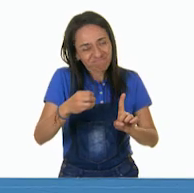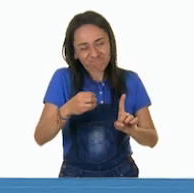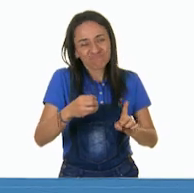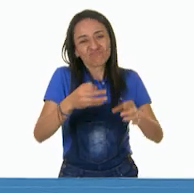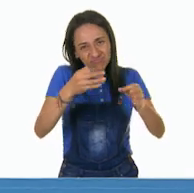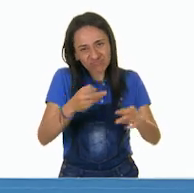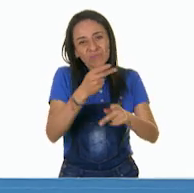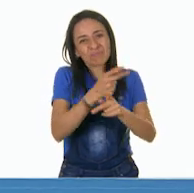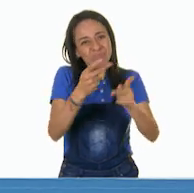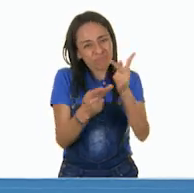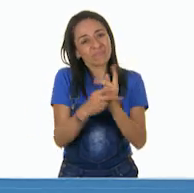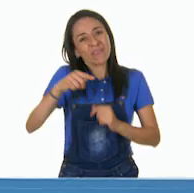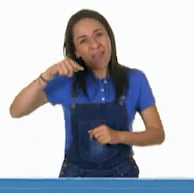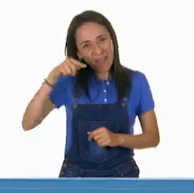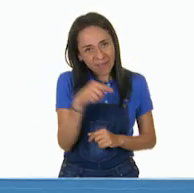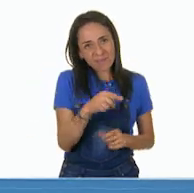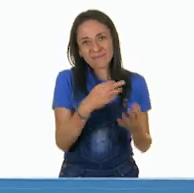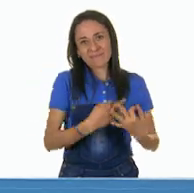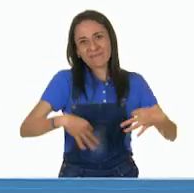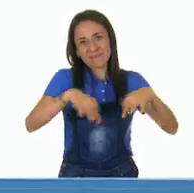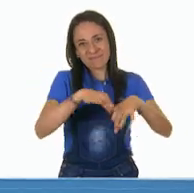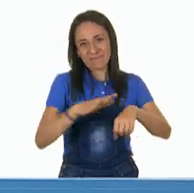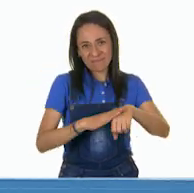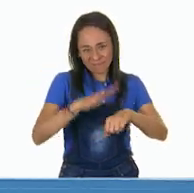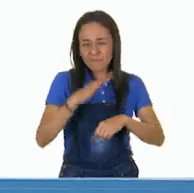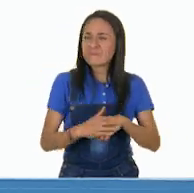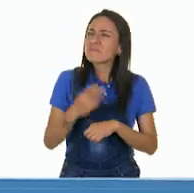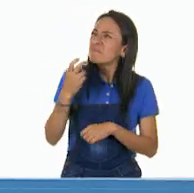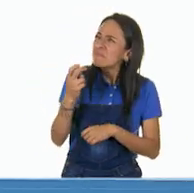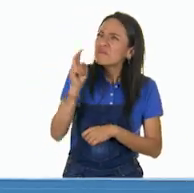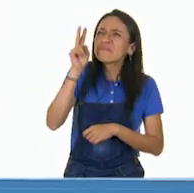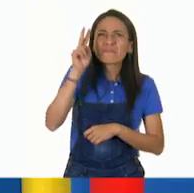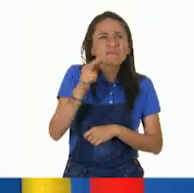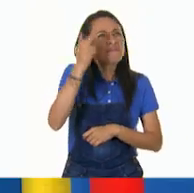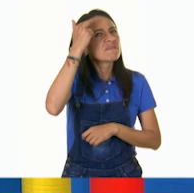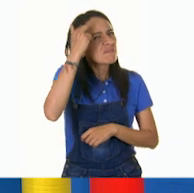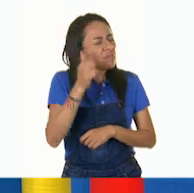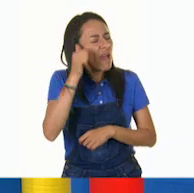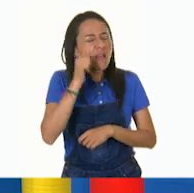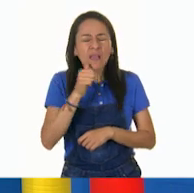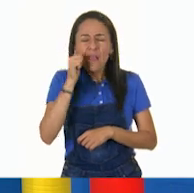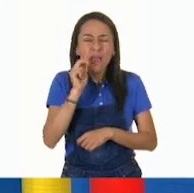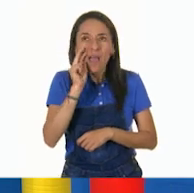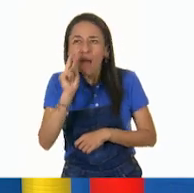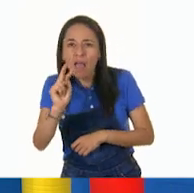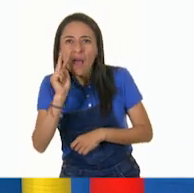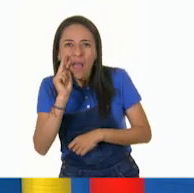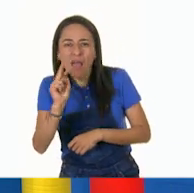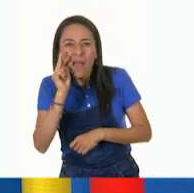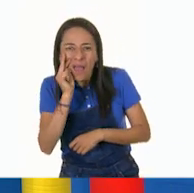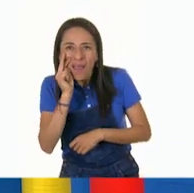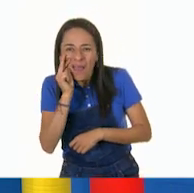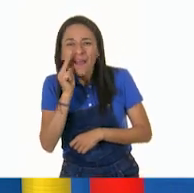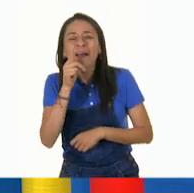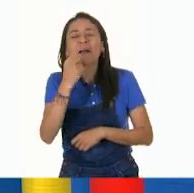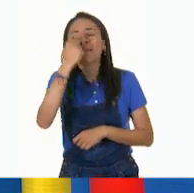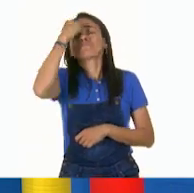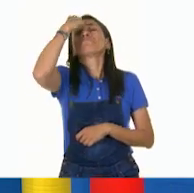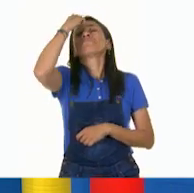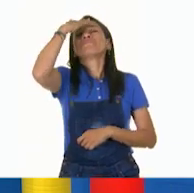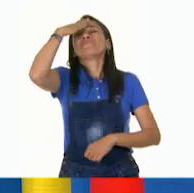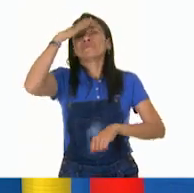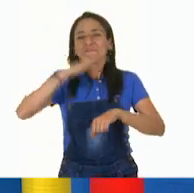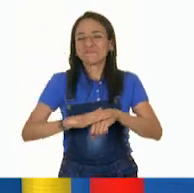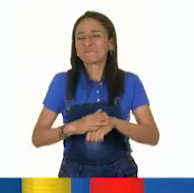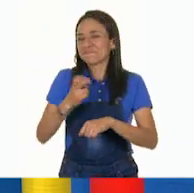sí es cierto es frases como que se nos quedan en la mente así es y ahora vamos a cerrar esta